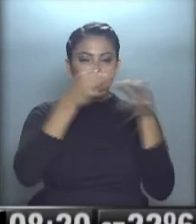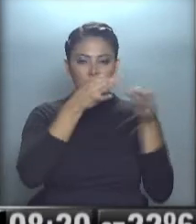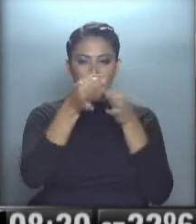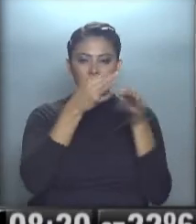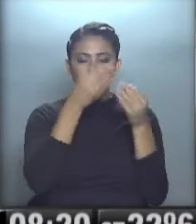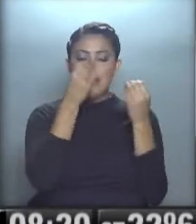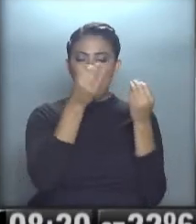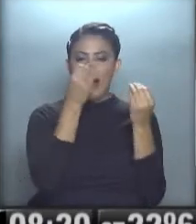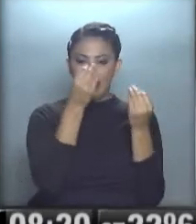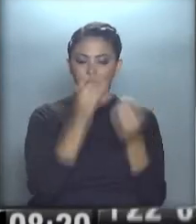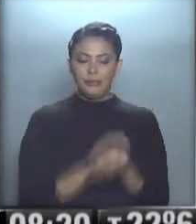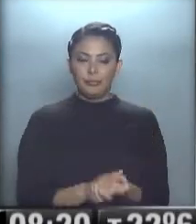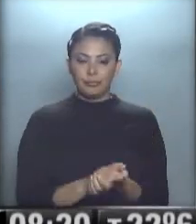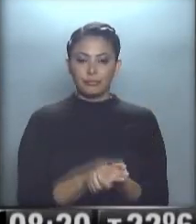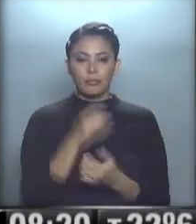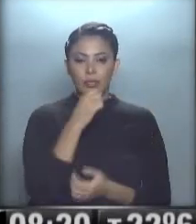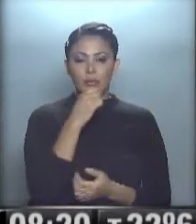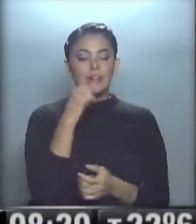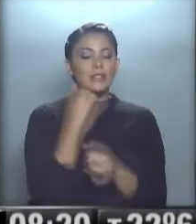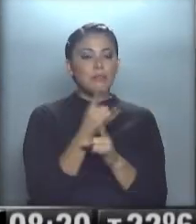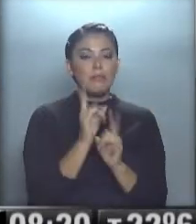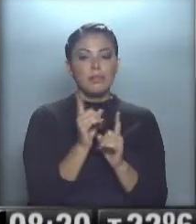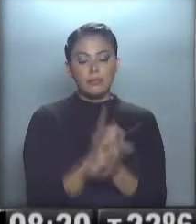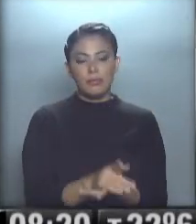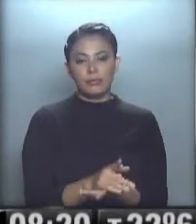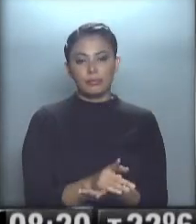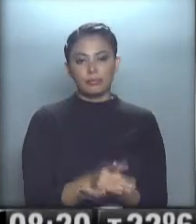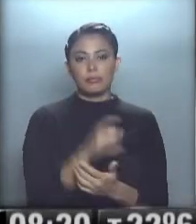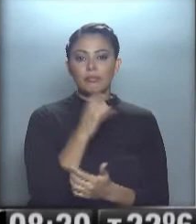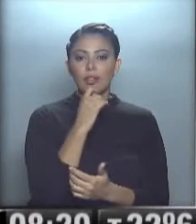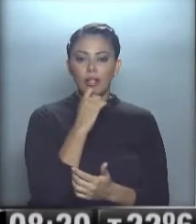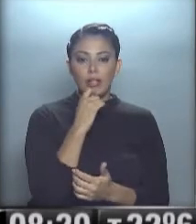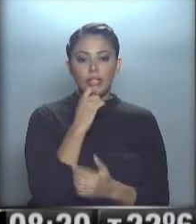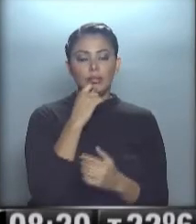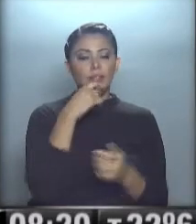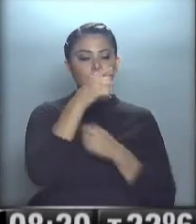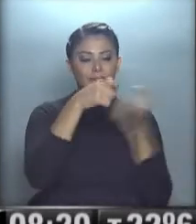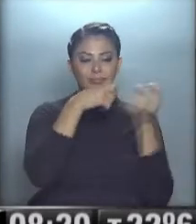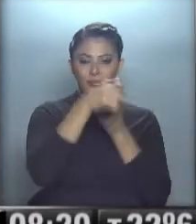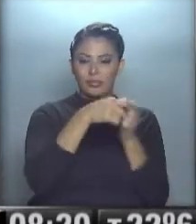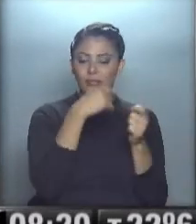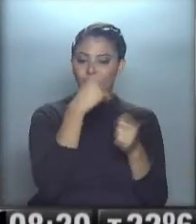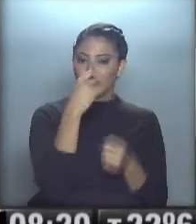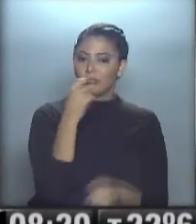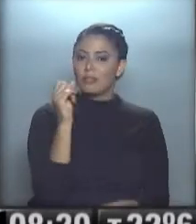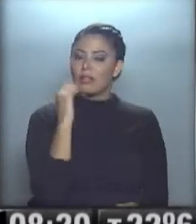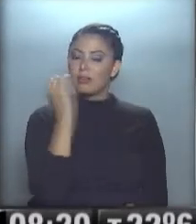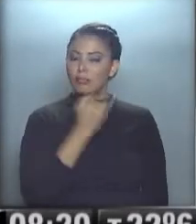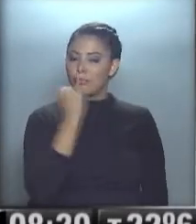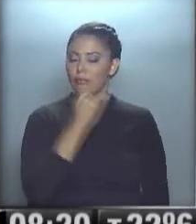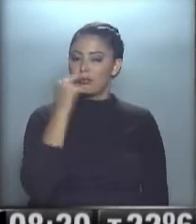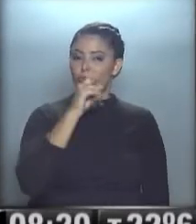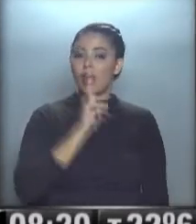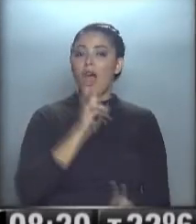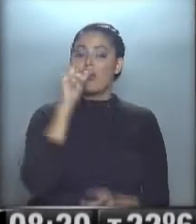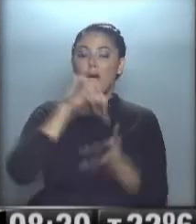establecer recetas. Estas recetas siempre son las mismas. Desde liberalización del comercio, precisamente lo que los países